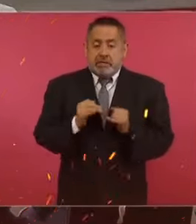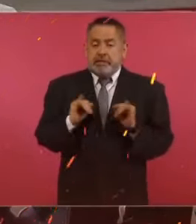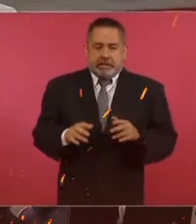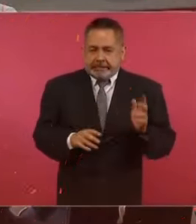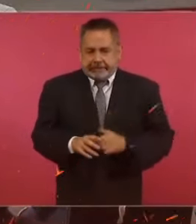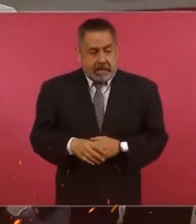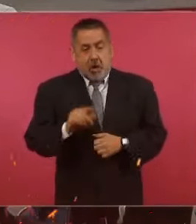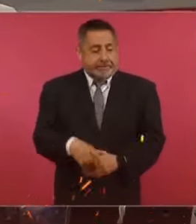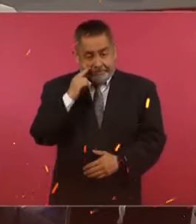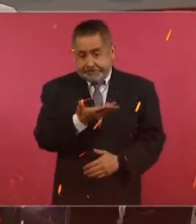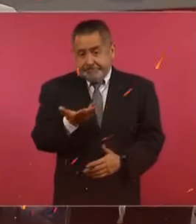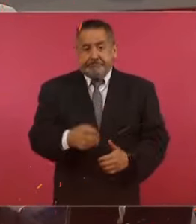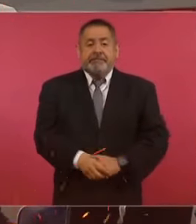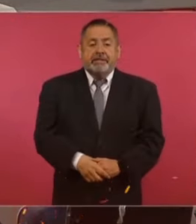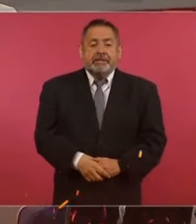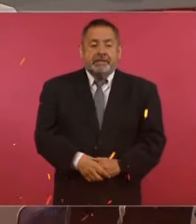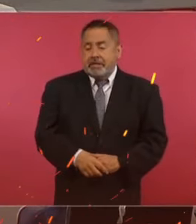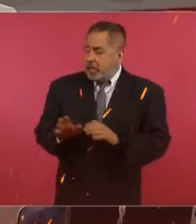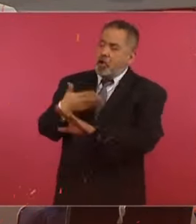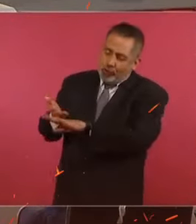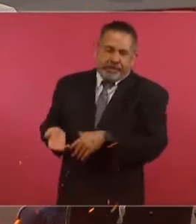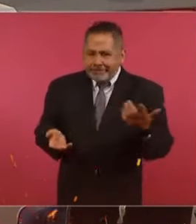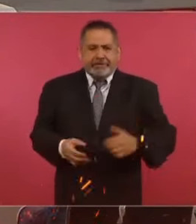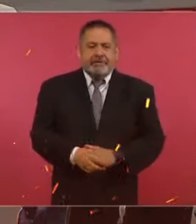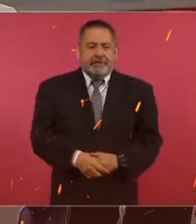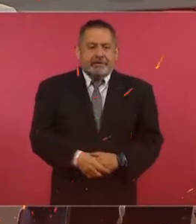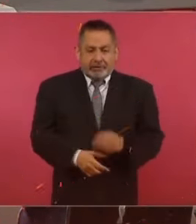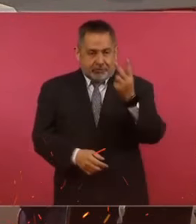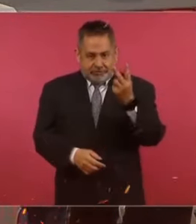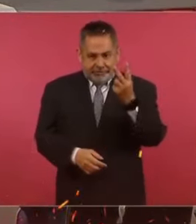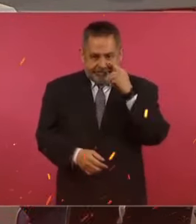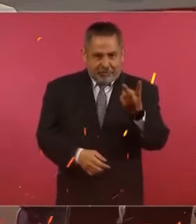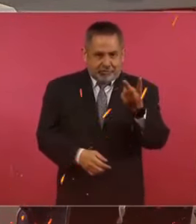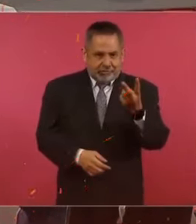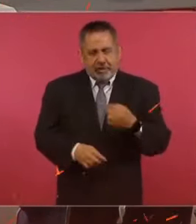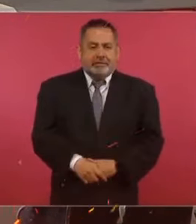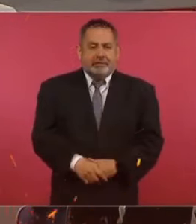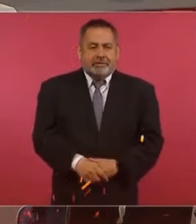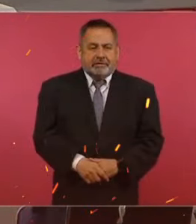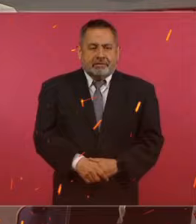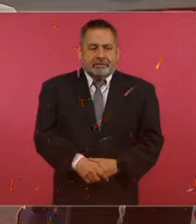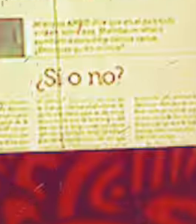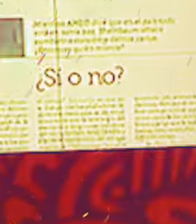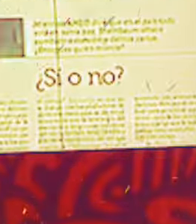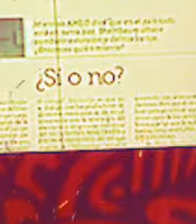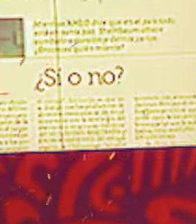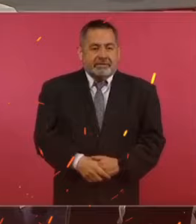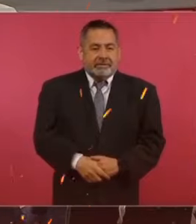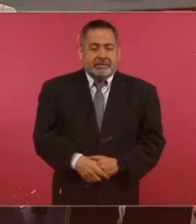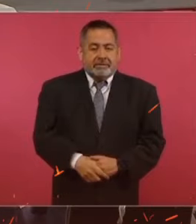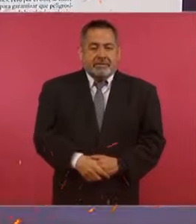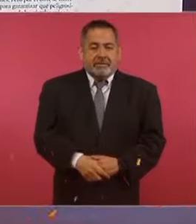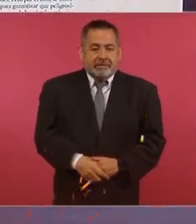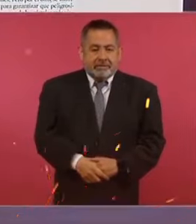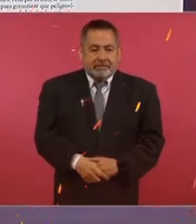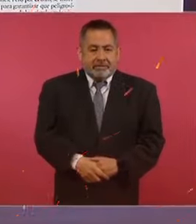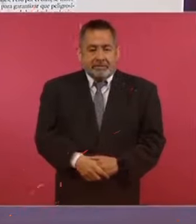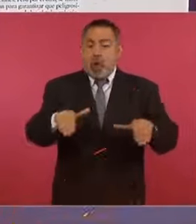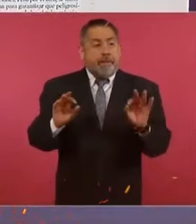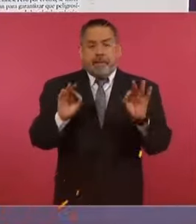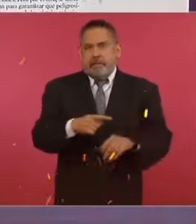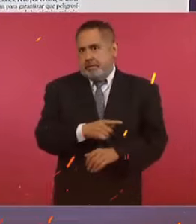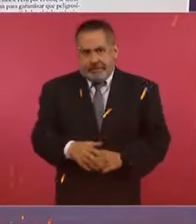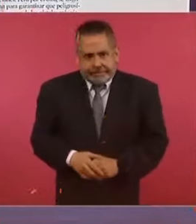Independiente. Profesional. En contra. Pero sí. Ya llevamos dos, ¿verdad? A ver la otra página. ¡Uy! ¡Uy! Este también es muy